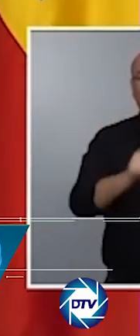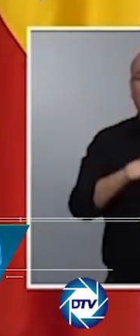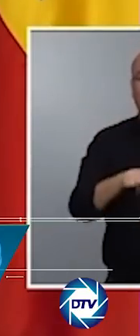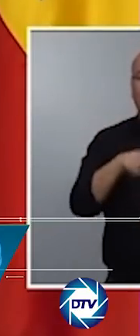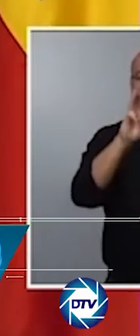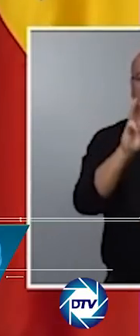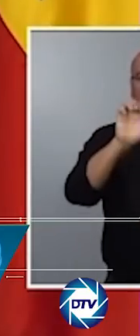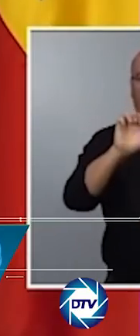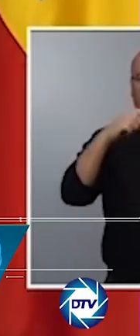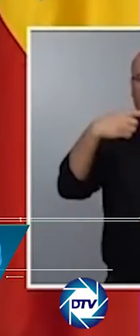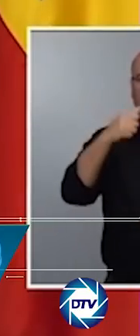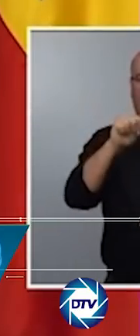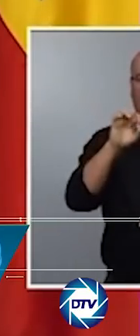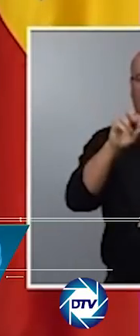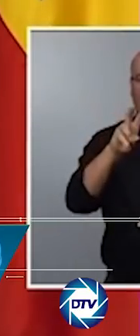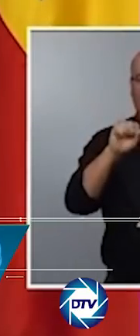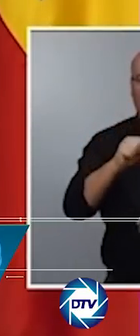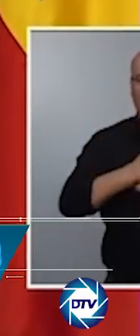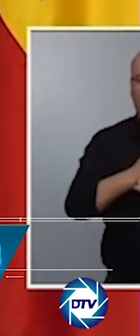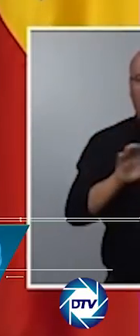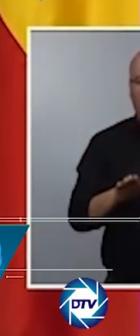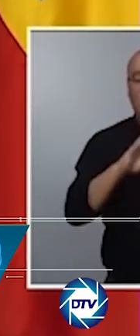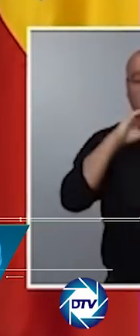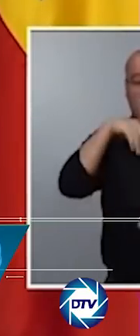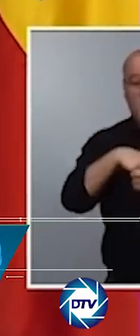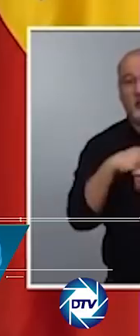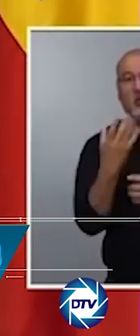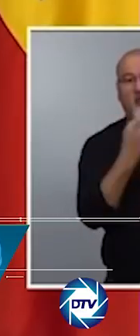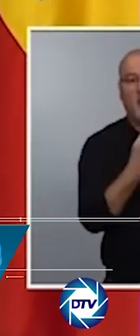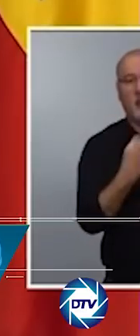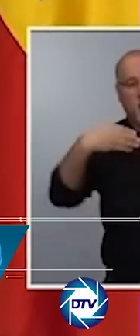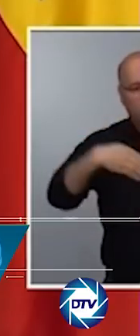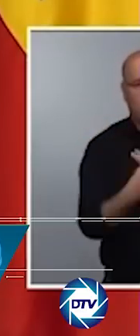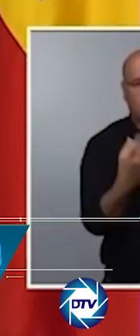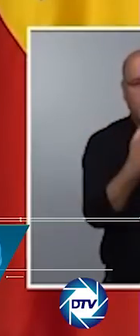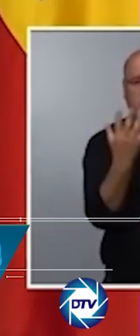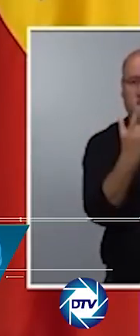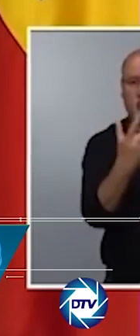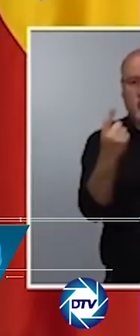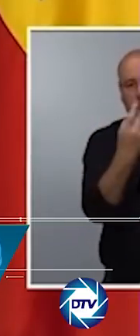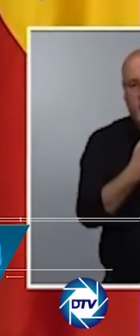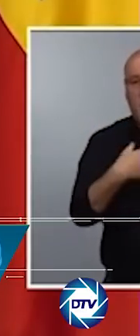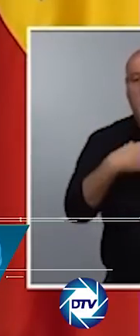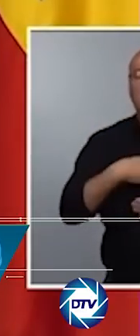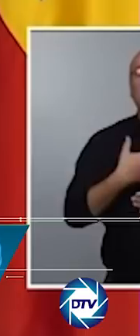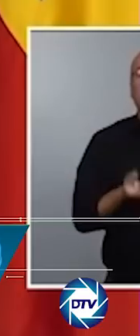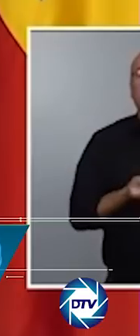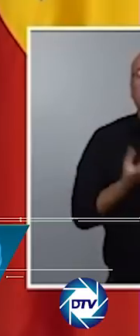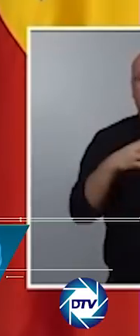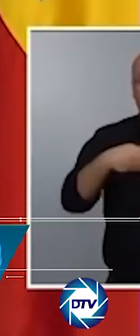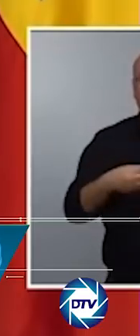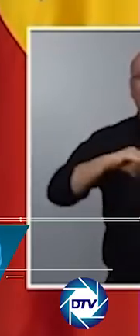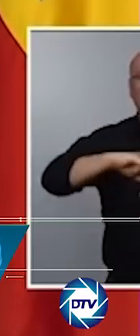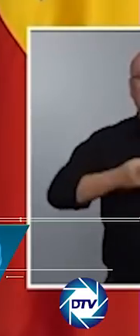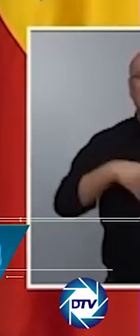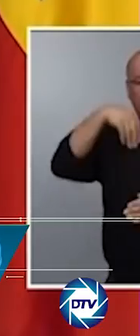O sea, España no es cualquier país, es la cuarta economía de la Unión Europea, es uno de los países que mantiene una posición